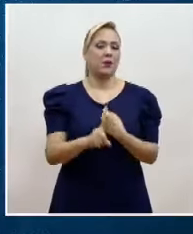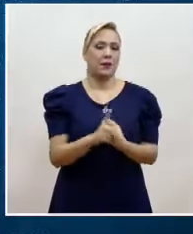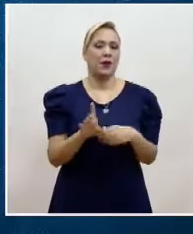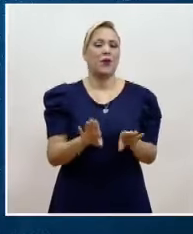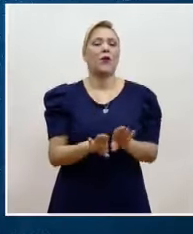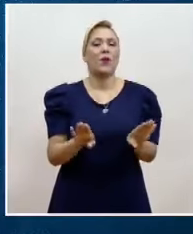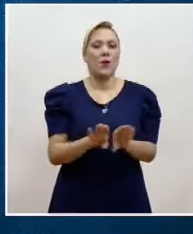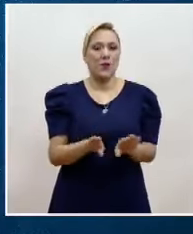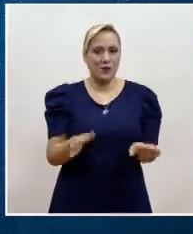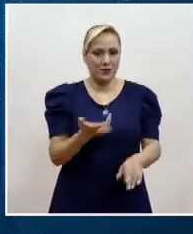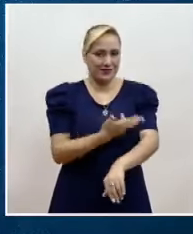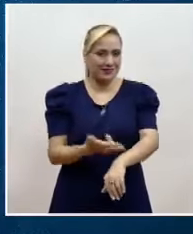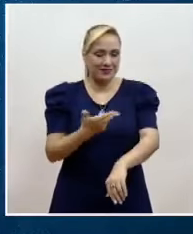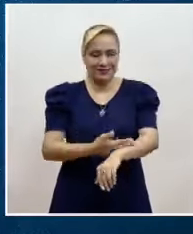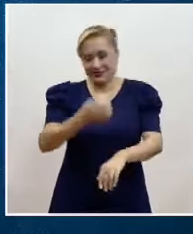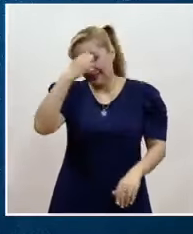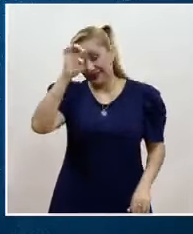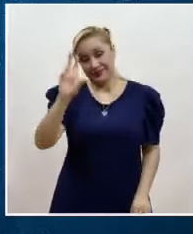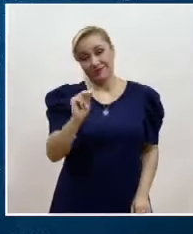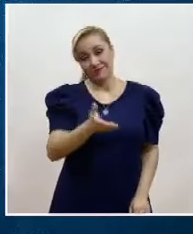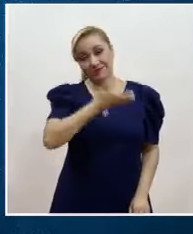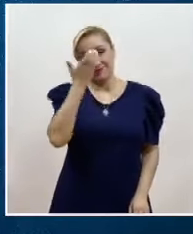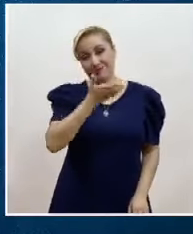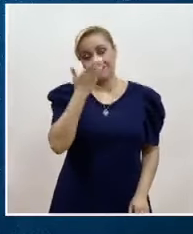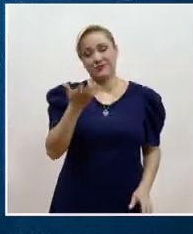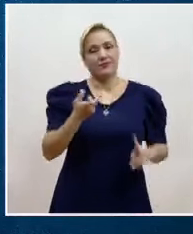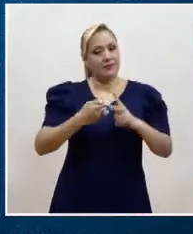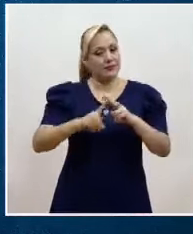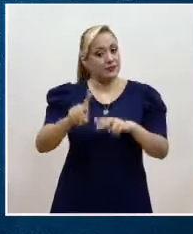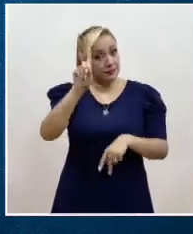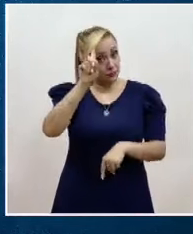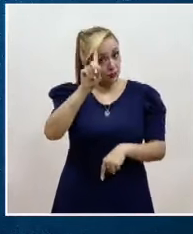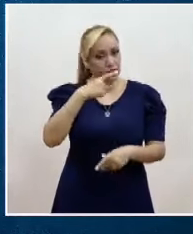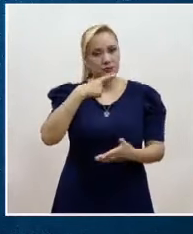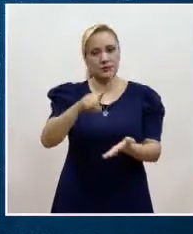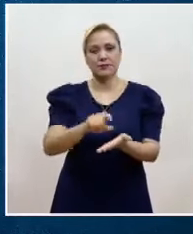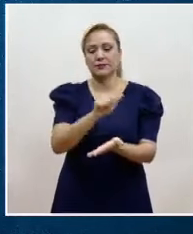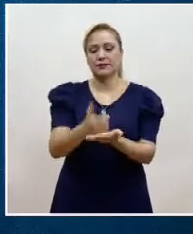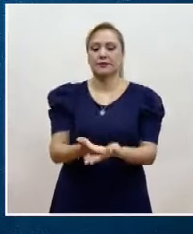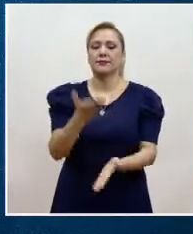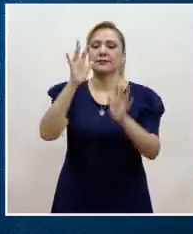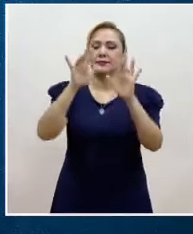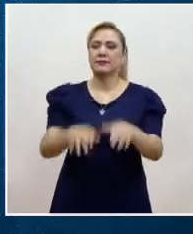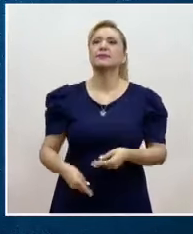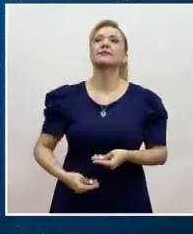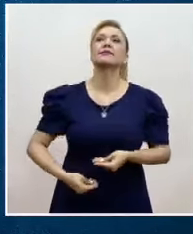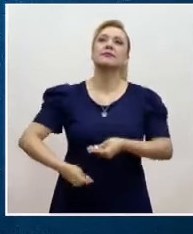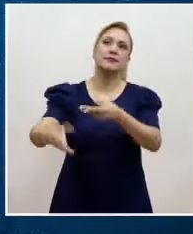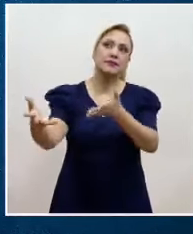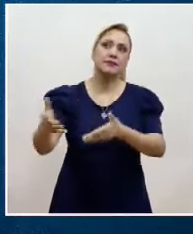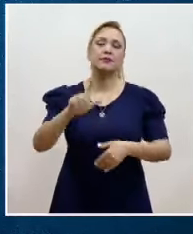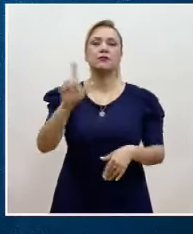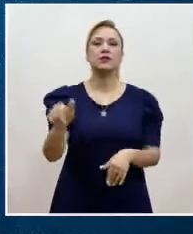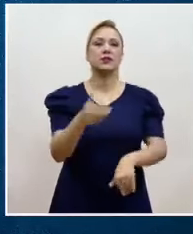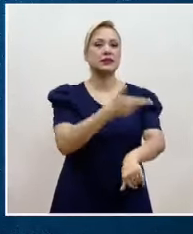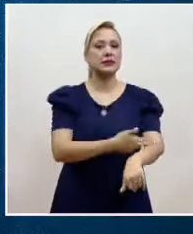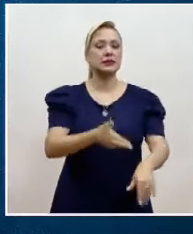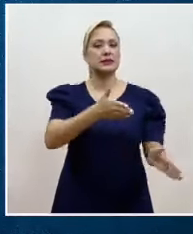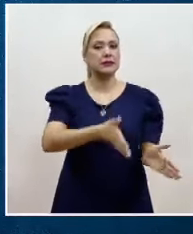Inicialmente se traduce en presentar la demanda, pero habrá que gestionar cómo se desarrolla todo un proceso, haciéndonos cargo de las